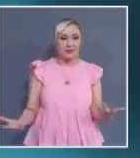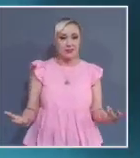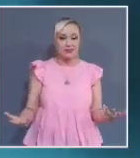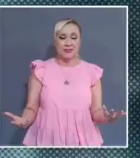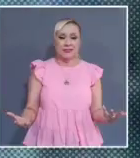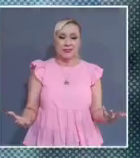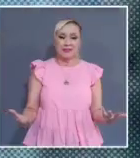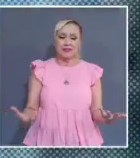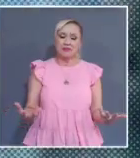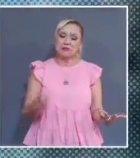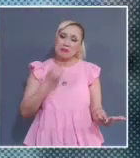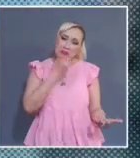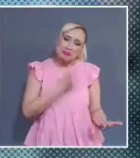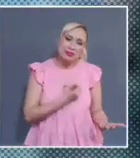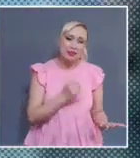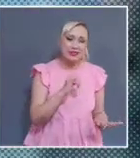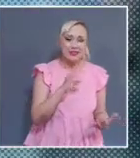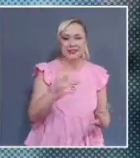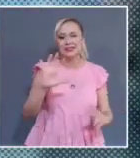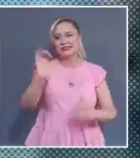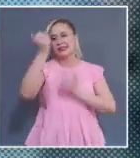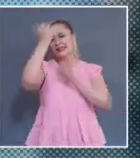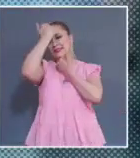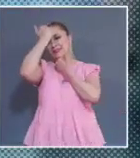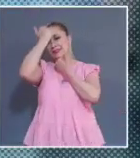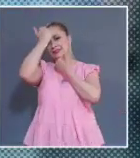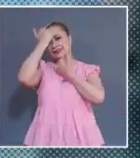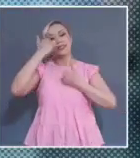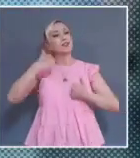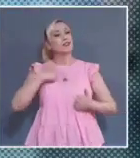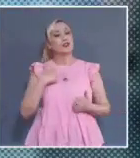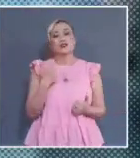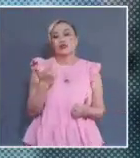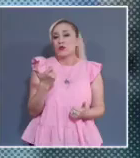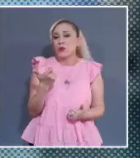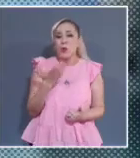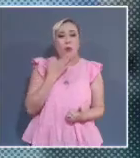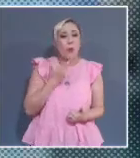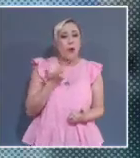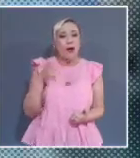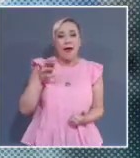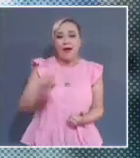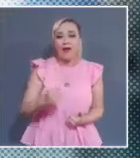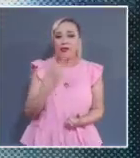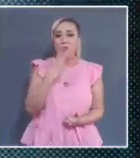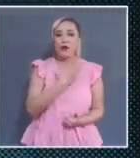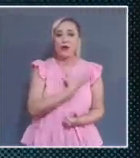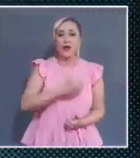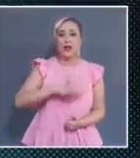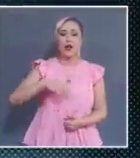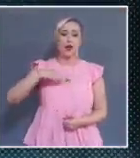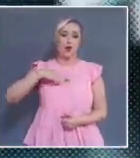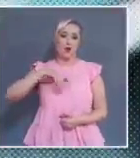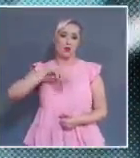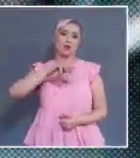decisión. Me vi necesitada de dinero, tengo dos niñas, soy madre soltera